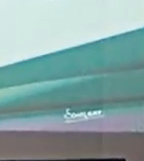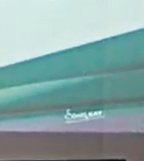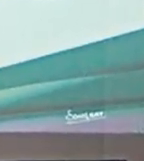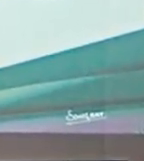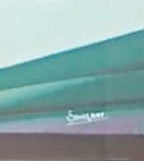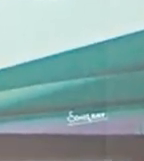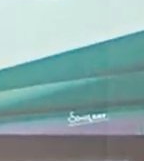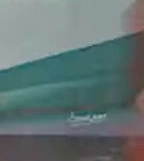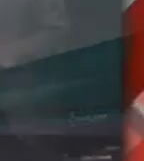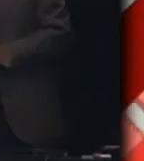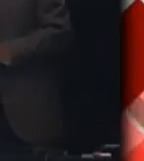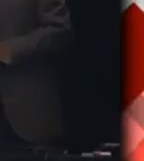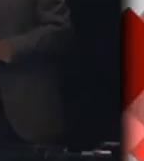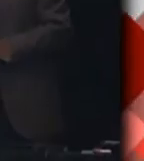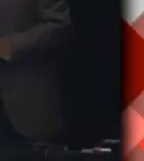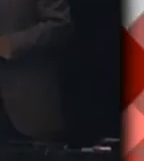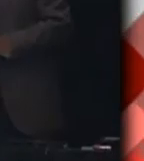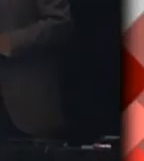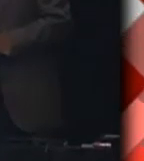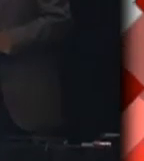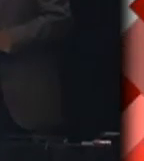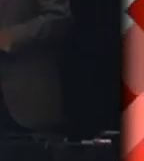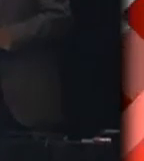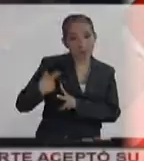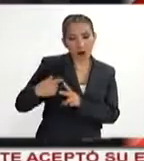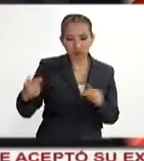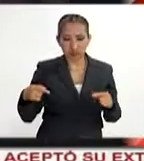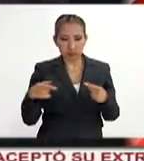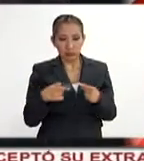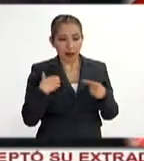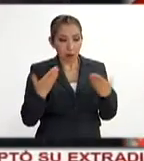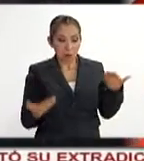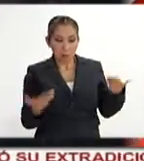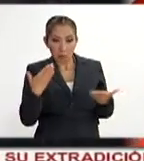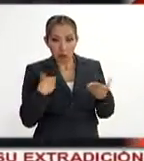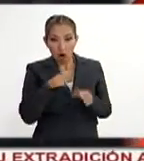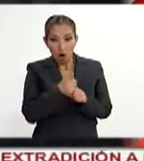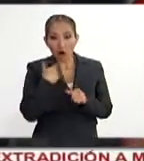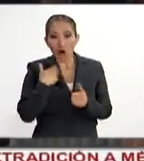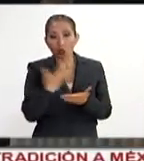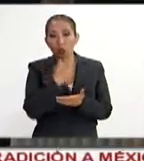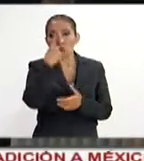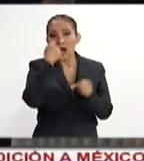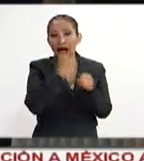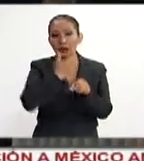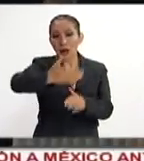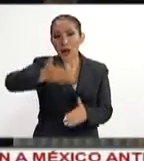que han retornado a nuestro país, cifra que contrasta de manera significativa con el monto del año